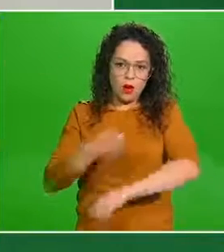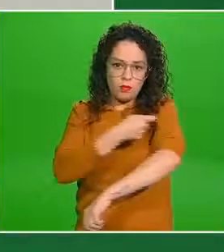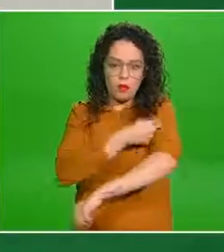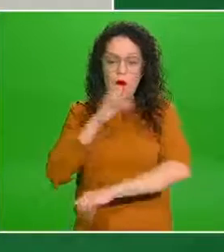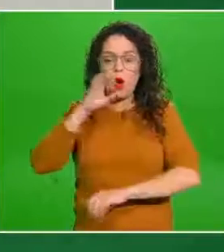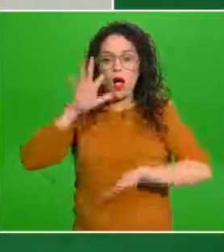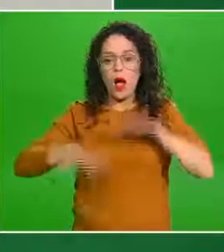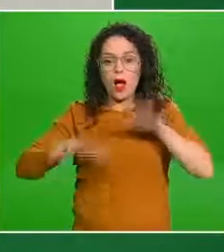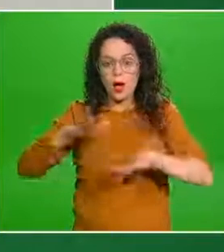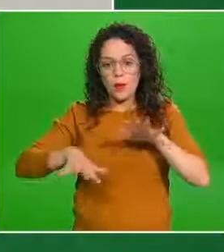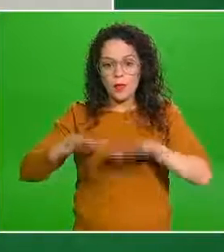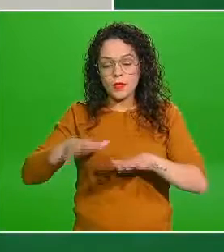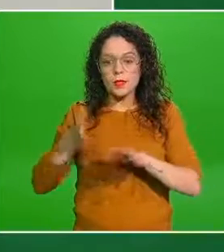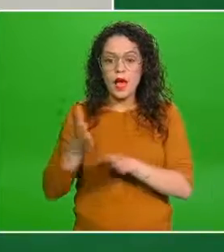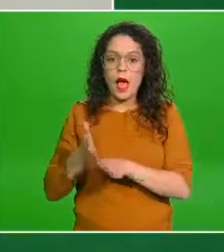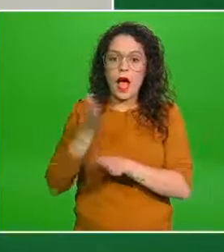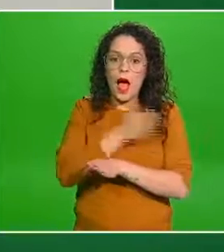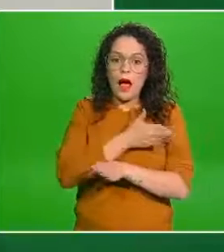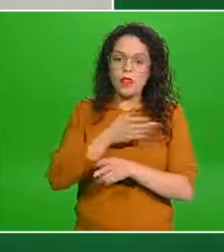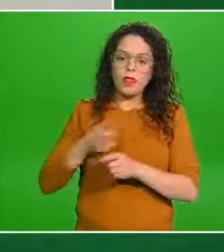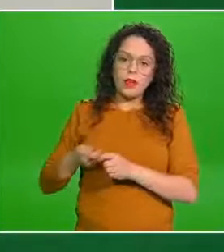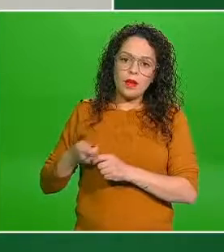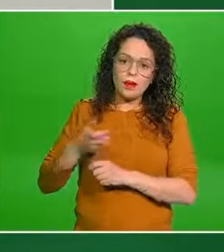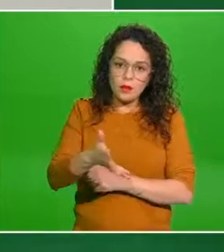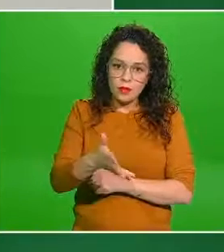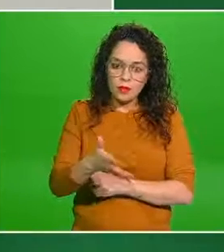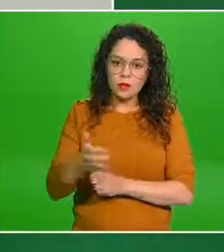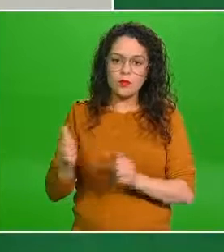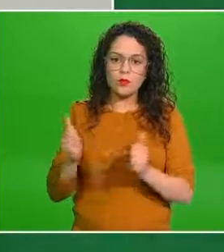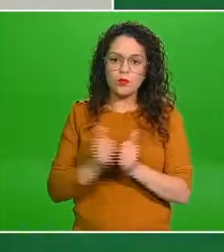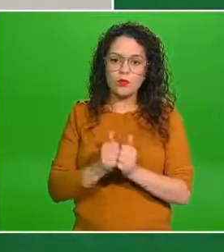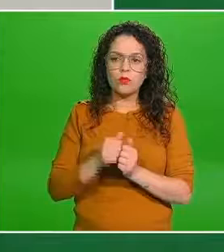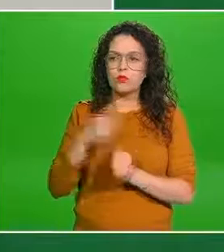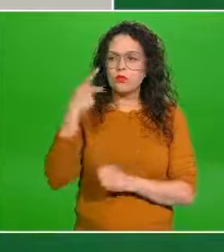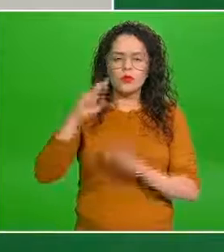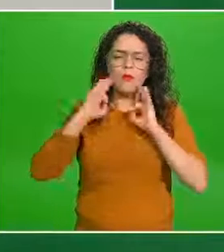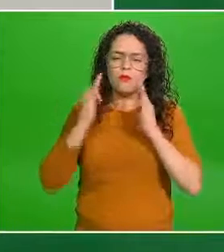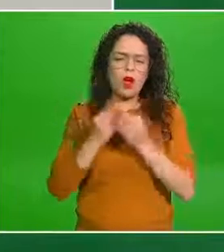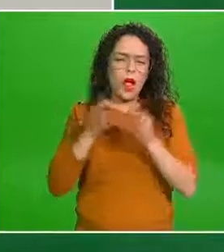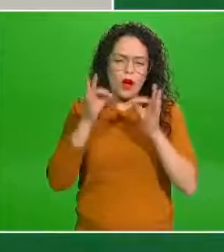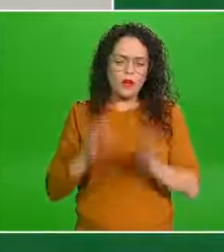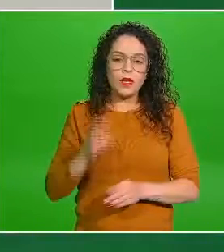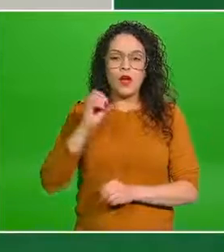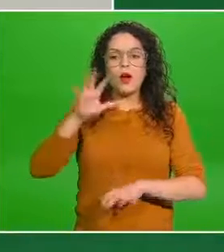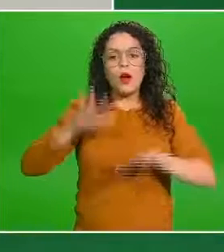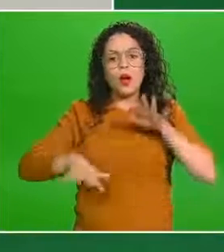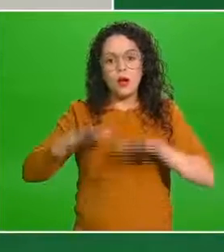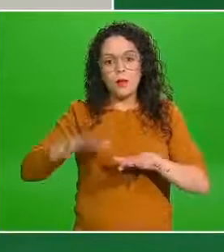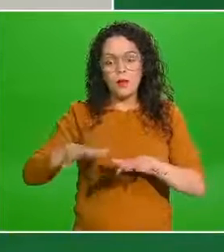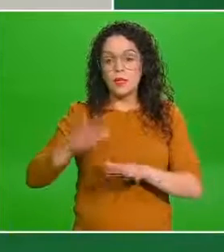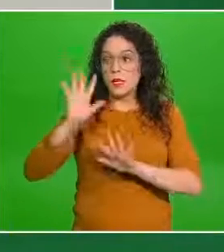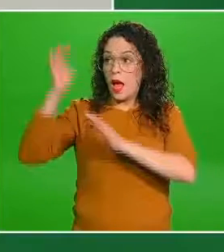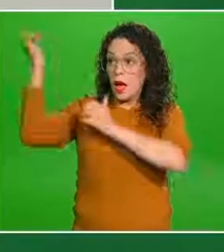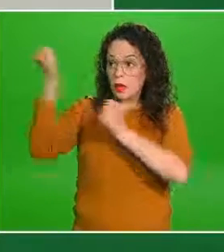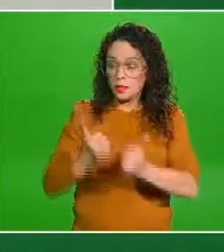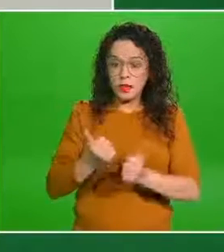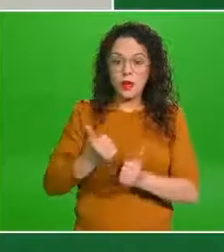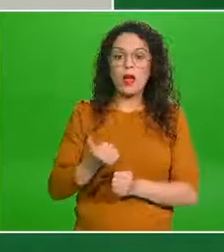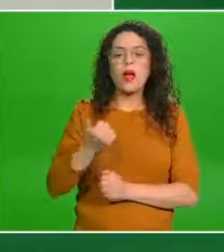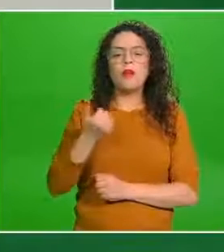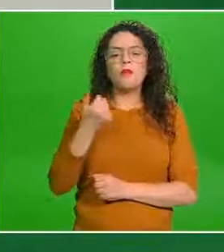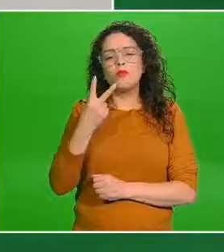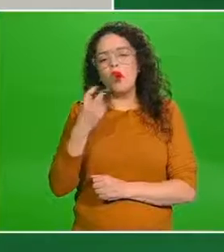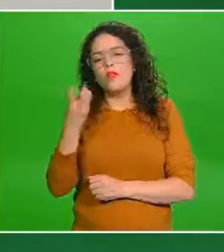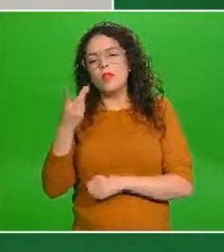se envían previamente a través de los mecanismos oficiales, o en algunos casos llegan en algunos días posteriores. Independientemente cuál sea